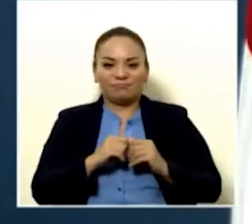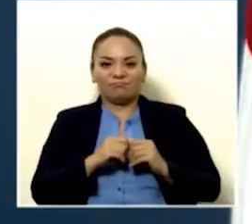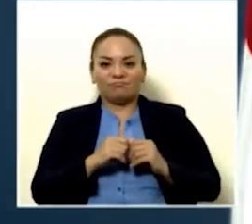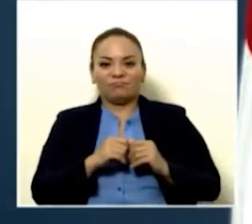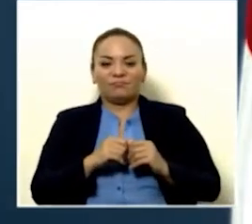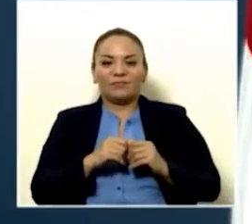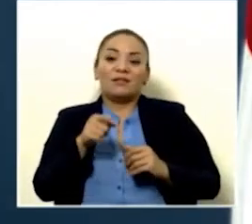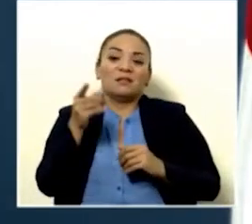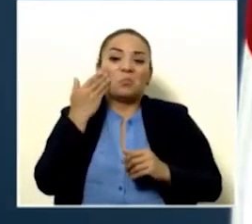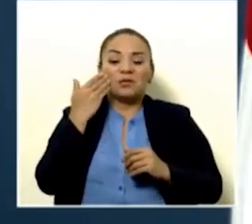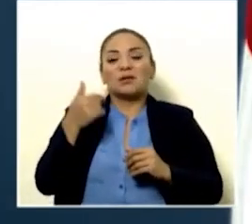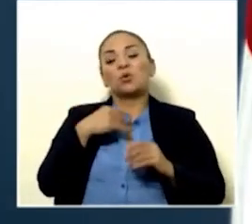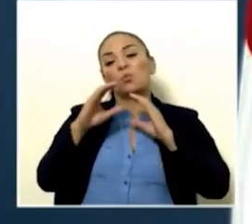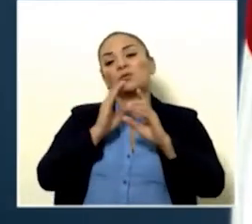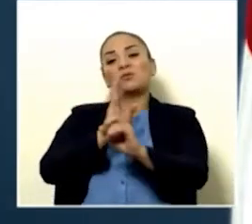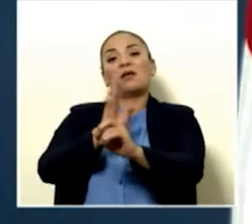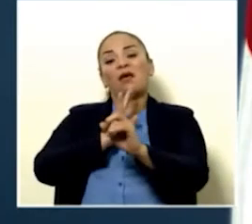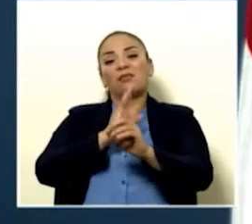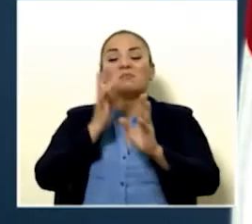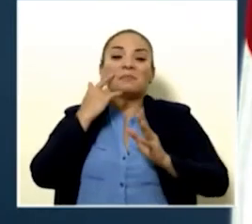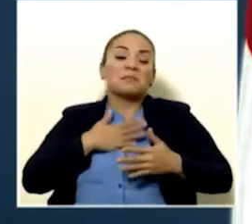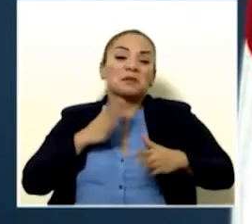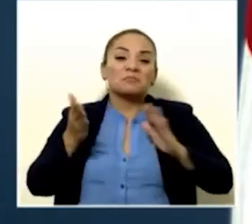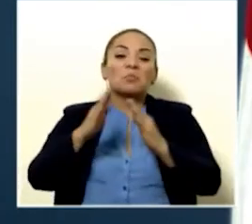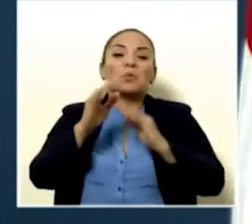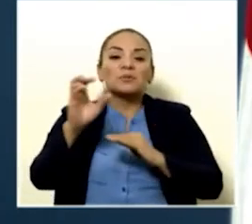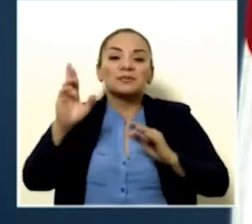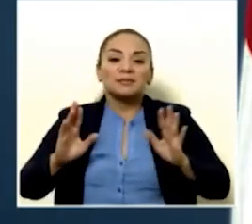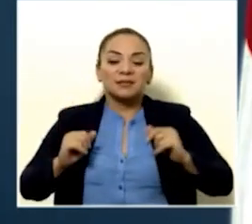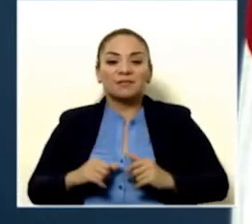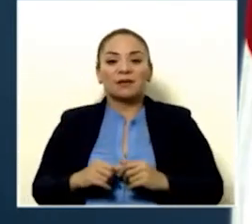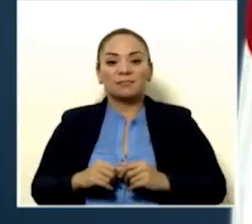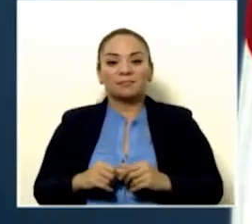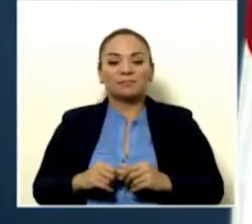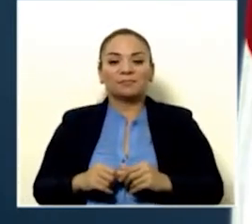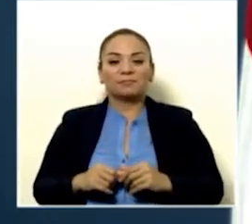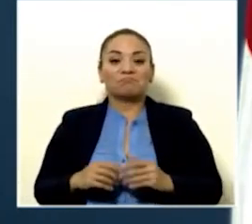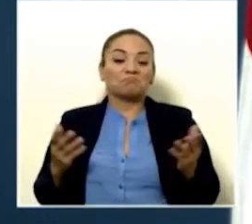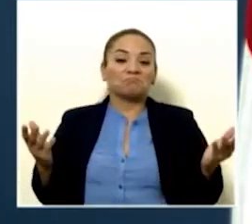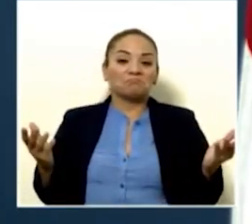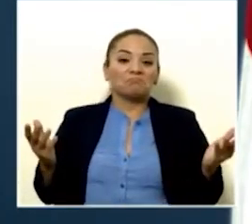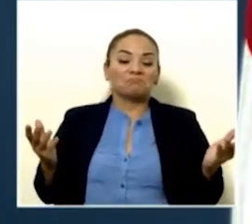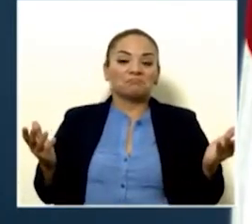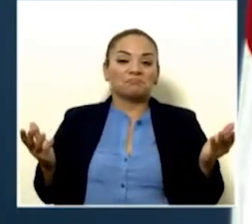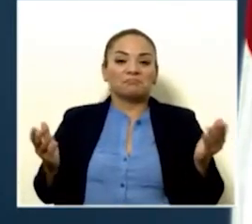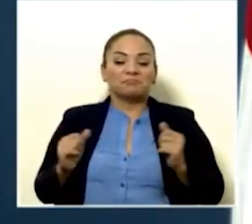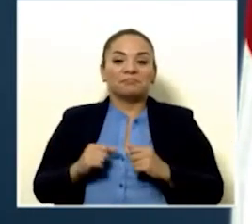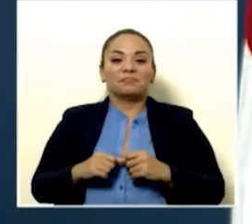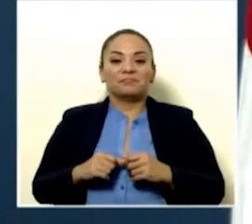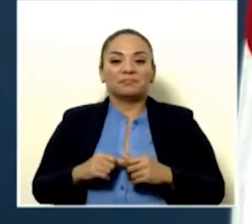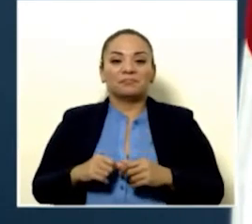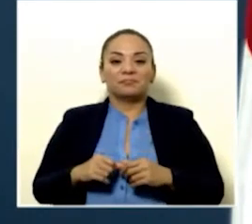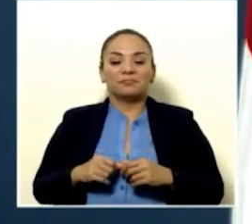que yo tenga una comunicación directa, me parece a mí, con el pueblo de Costa Rica, sin filtros. Eso